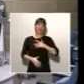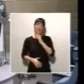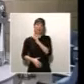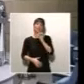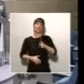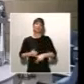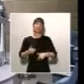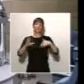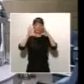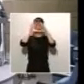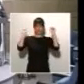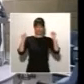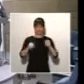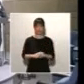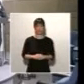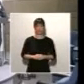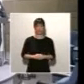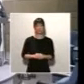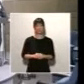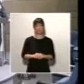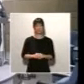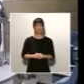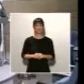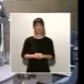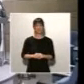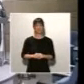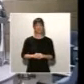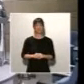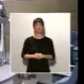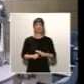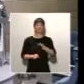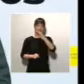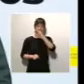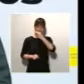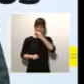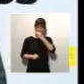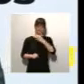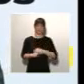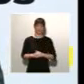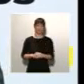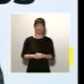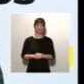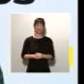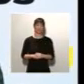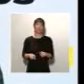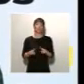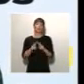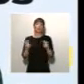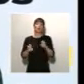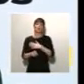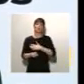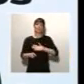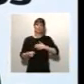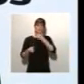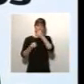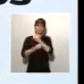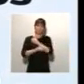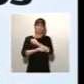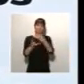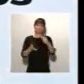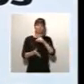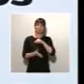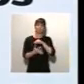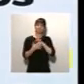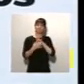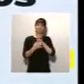Buenas tardes. Quiero que mis primeras palabras sean para expresar nuestra cercanía a aquellas personas